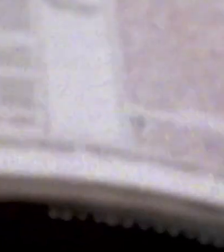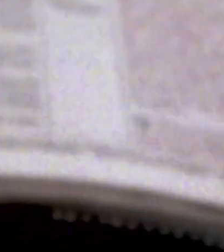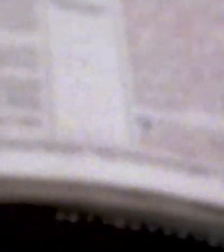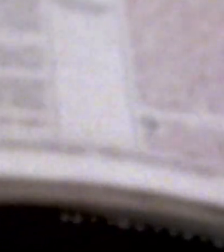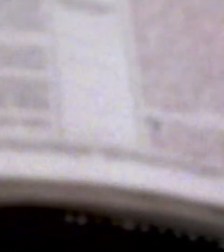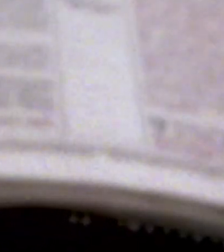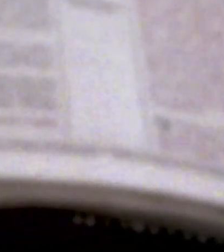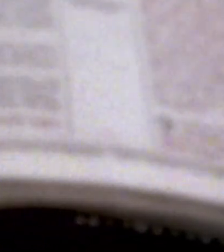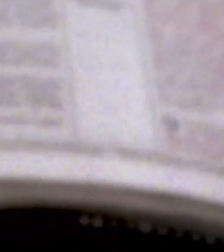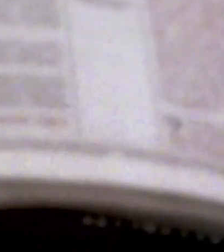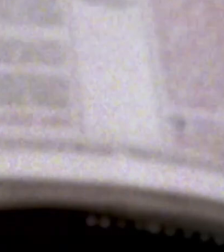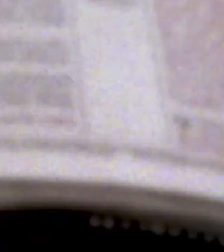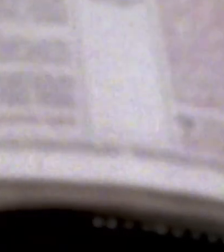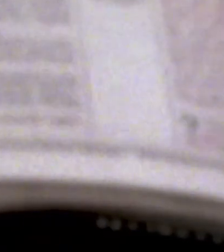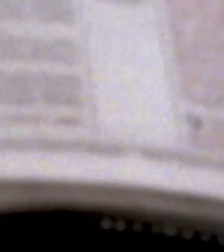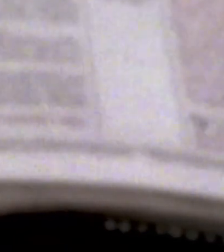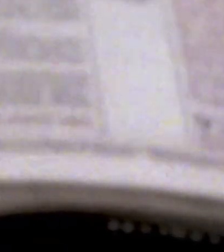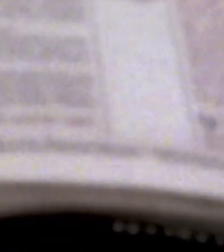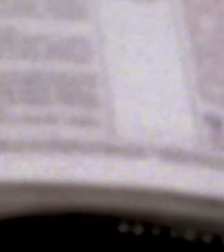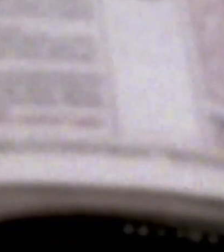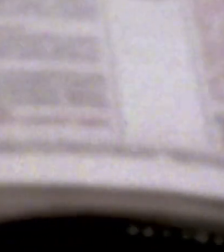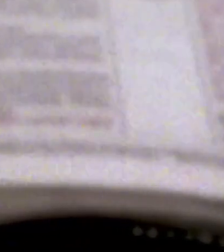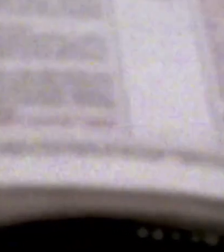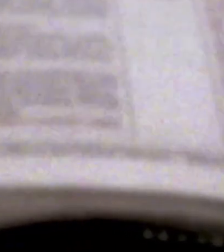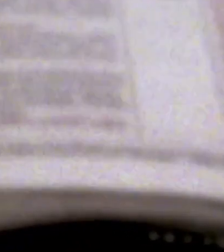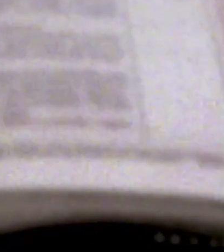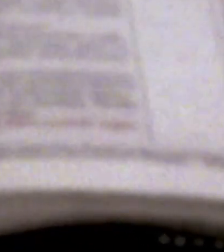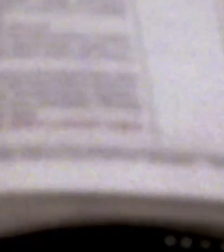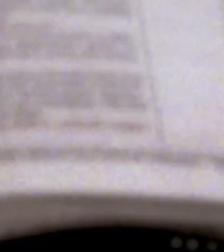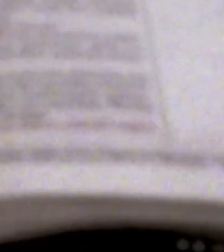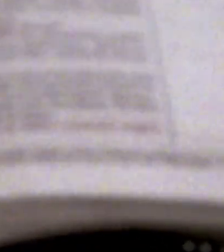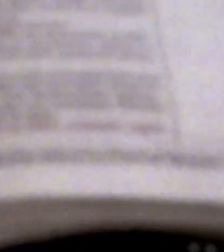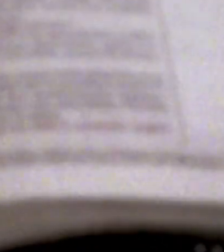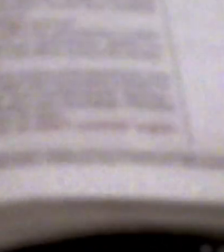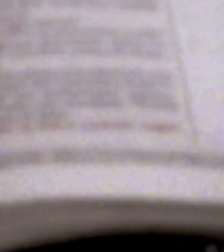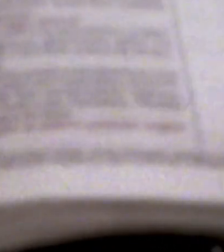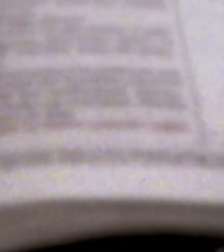creo en ti, eres más que mi vida.